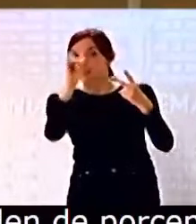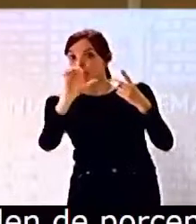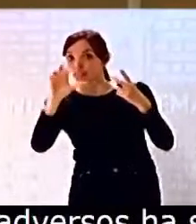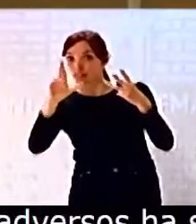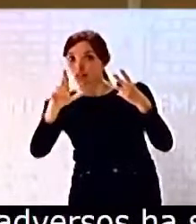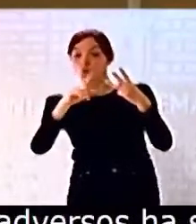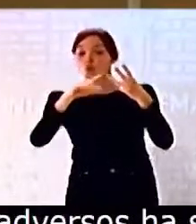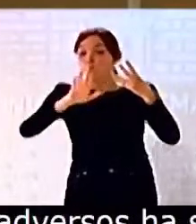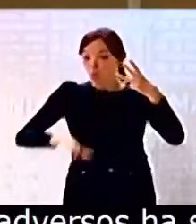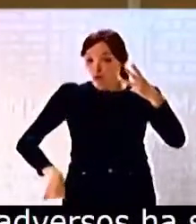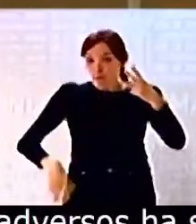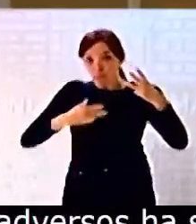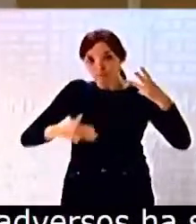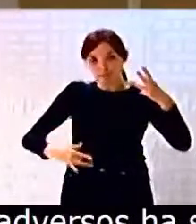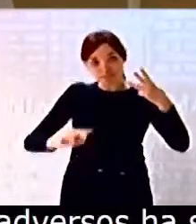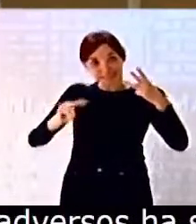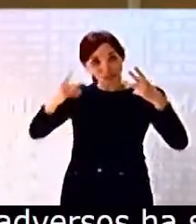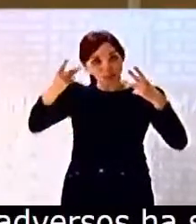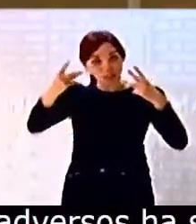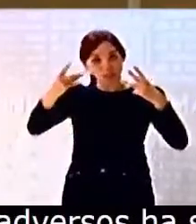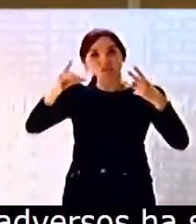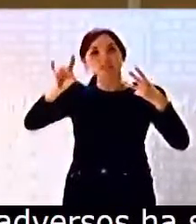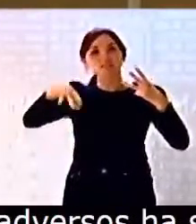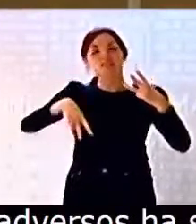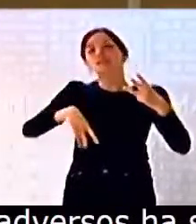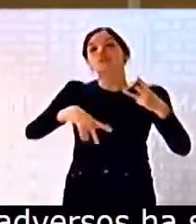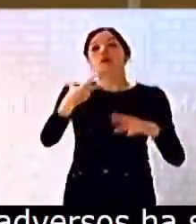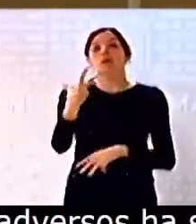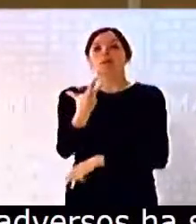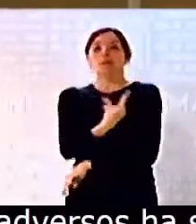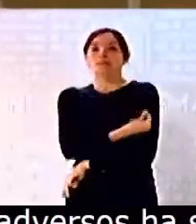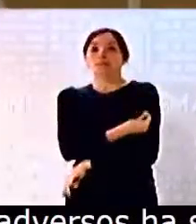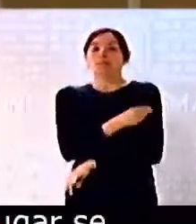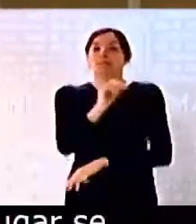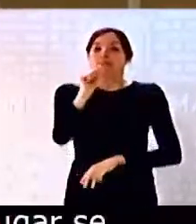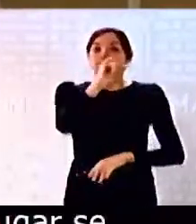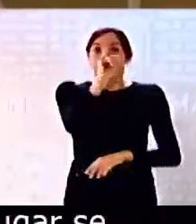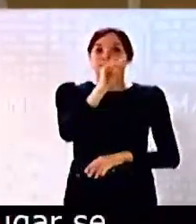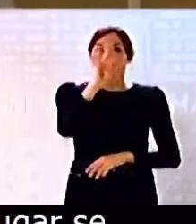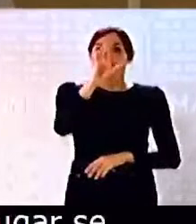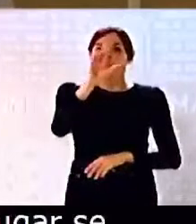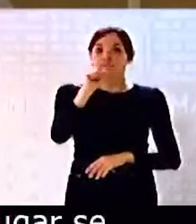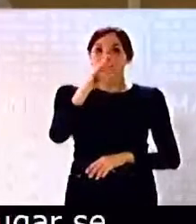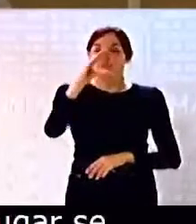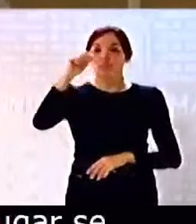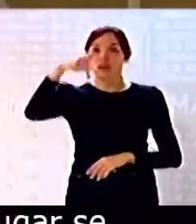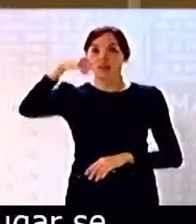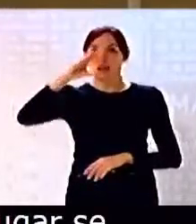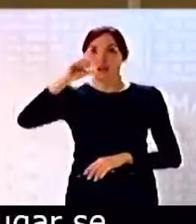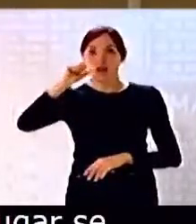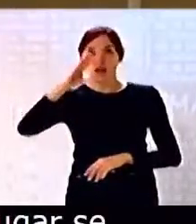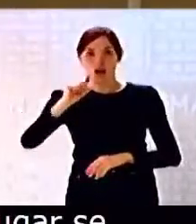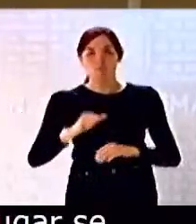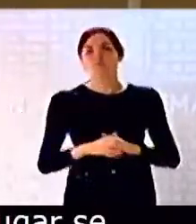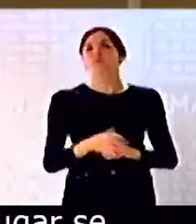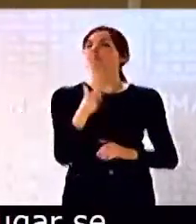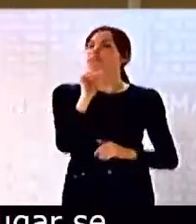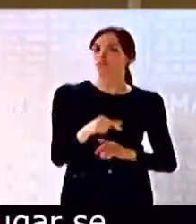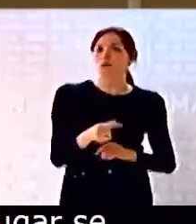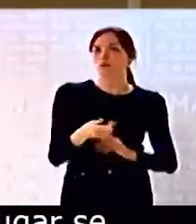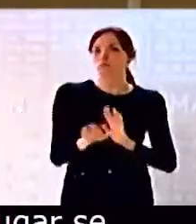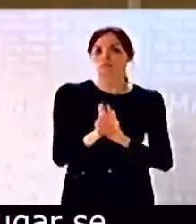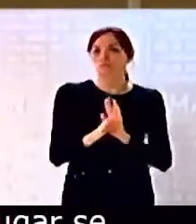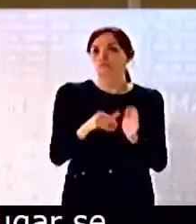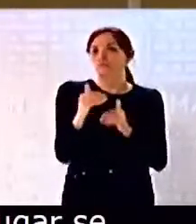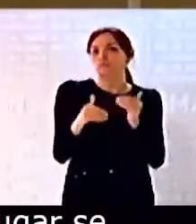en último lugar, se encuentra la vacuna de AstraZeneca. Seguiremos con todas las indicaciones